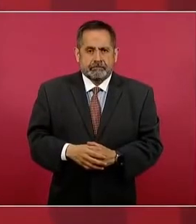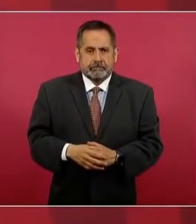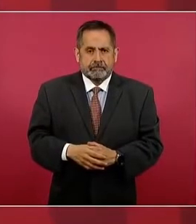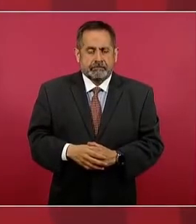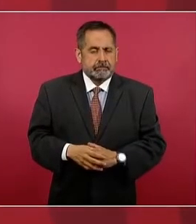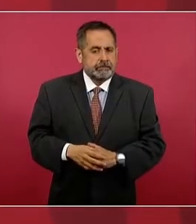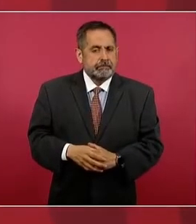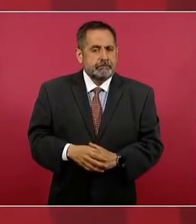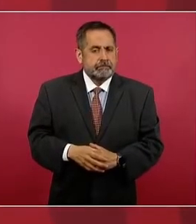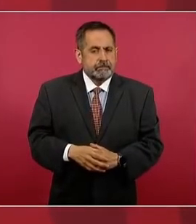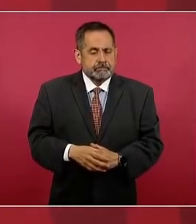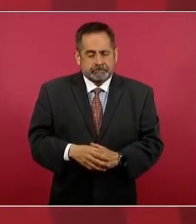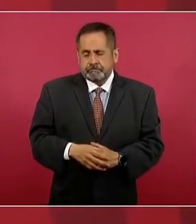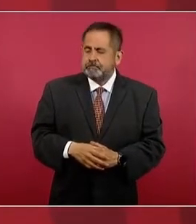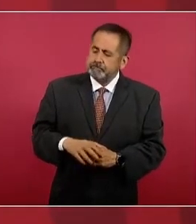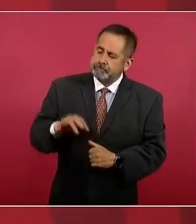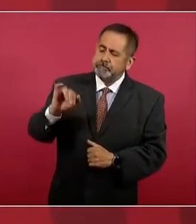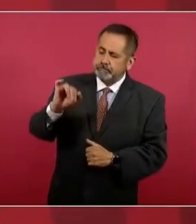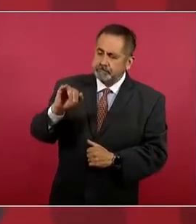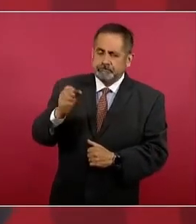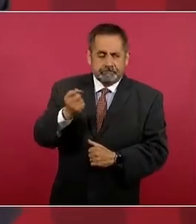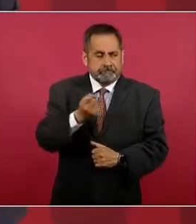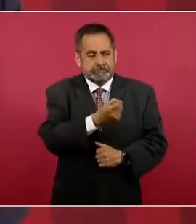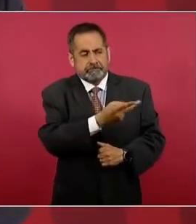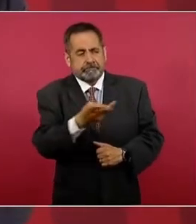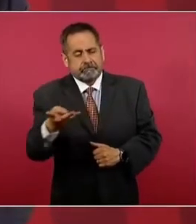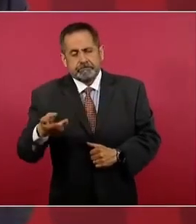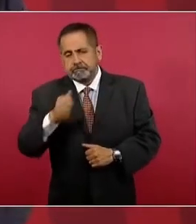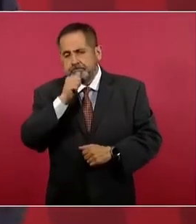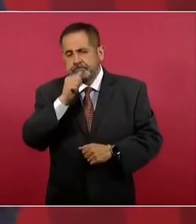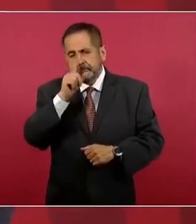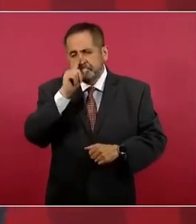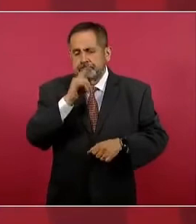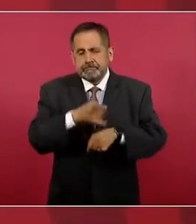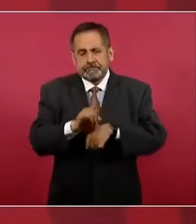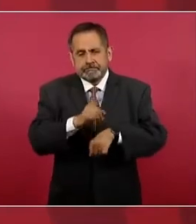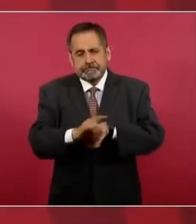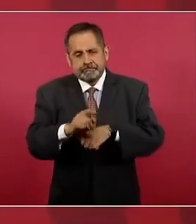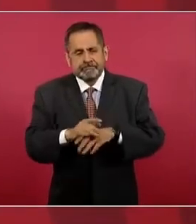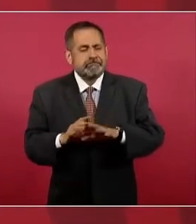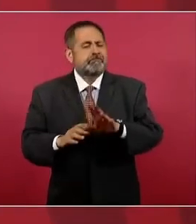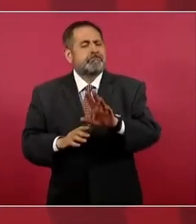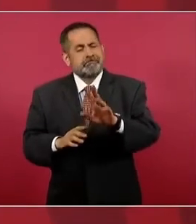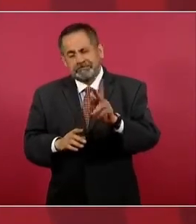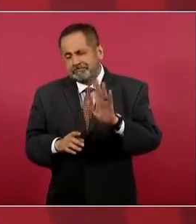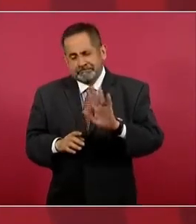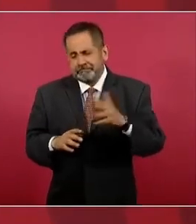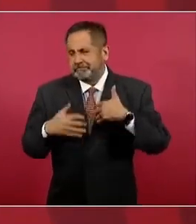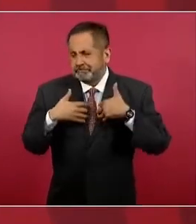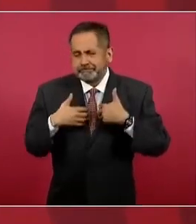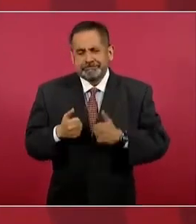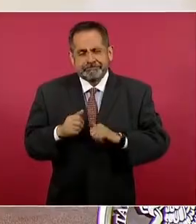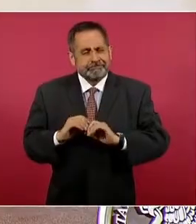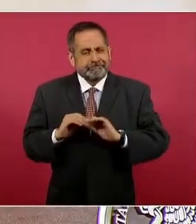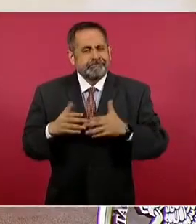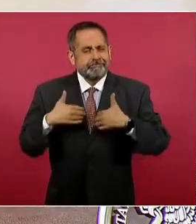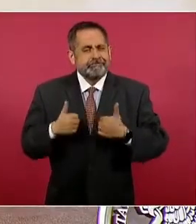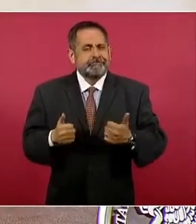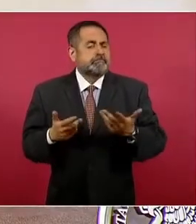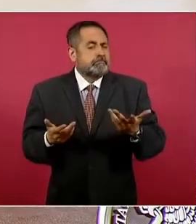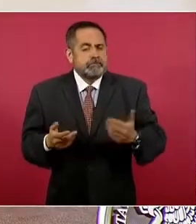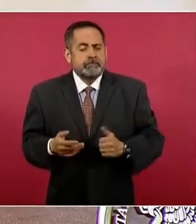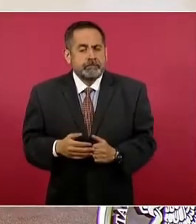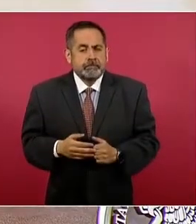pues demora en el pago. Es entendible porque